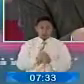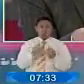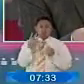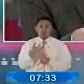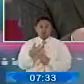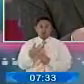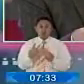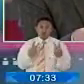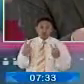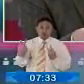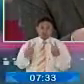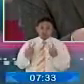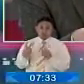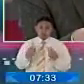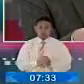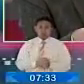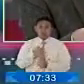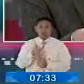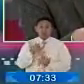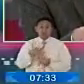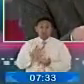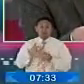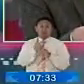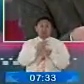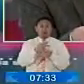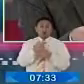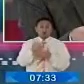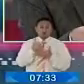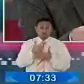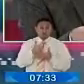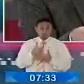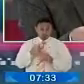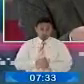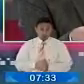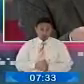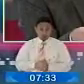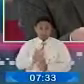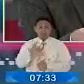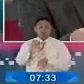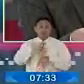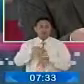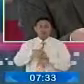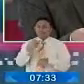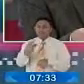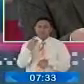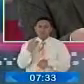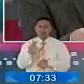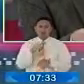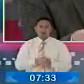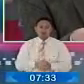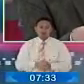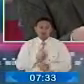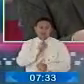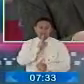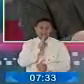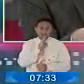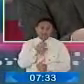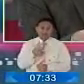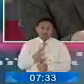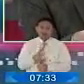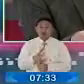oro hacia, claro, Guayaquil. Ahí están los beneficios. Y la reducción de tiempo, no tener que aguantar